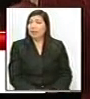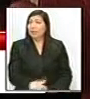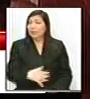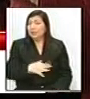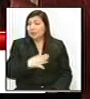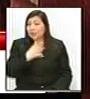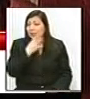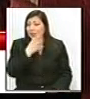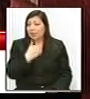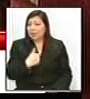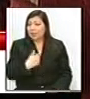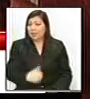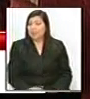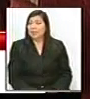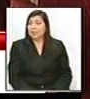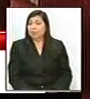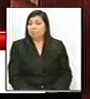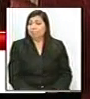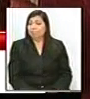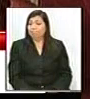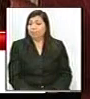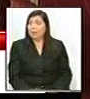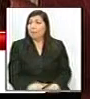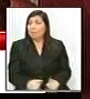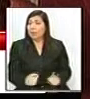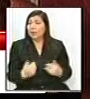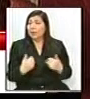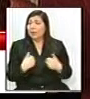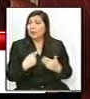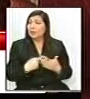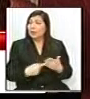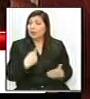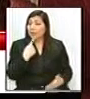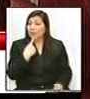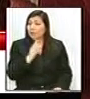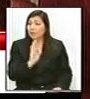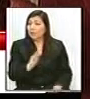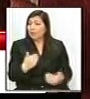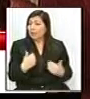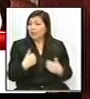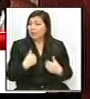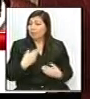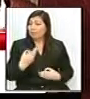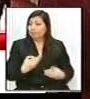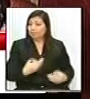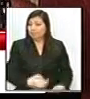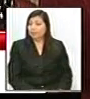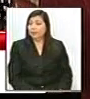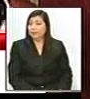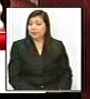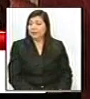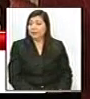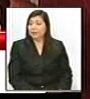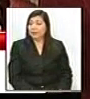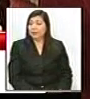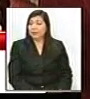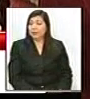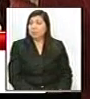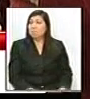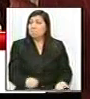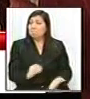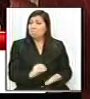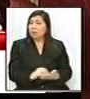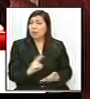si se lo merecen, pero debo de decirle que usted ha tenido presupuestado más